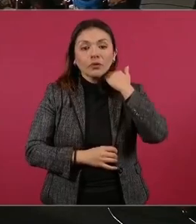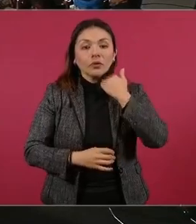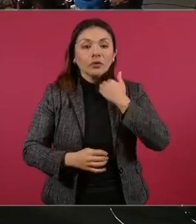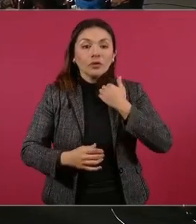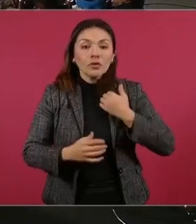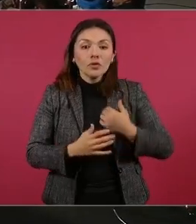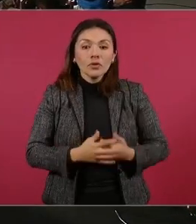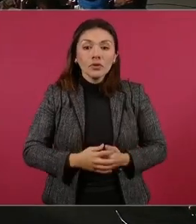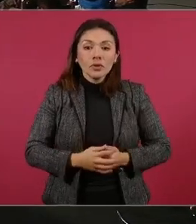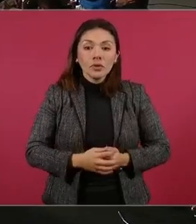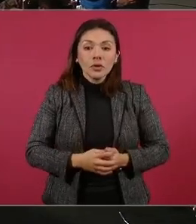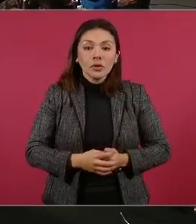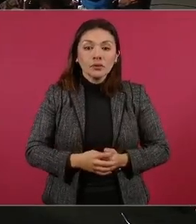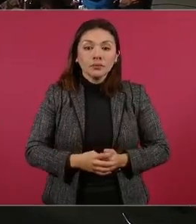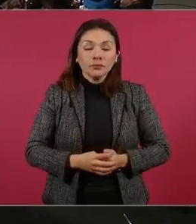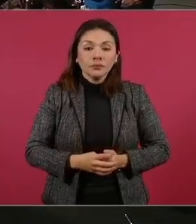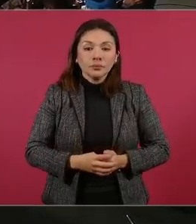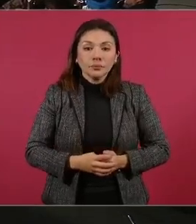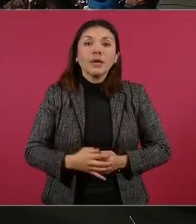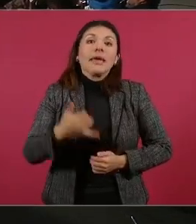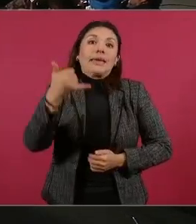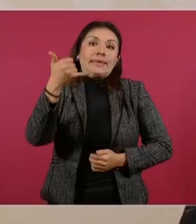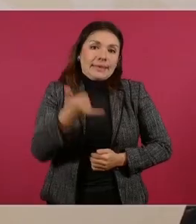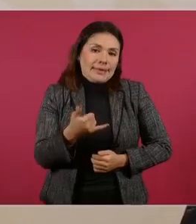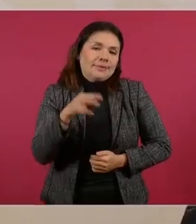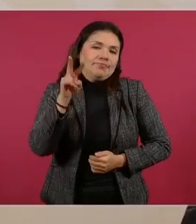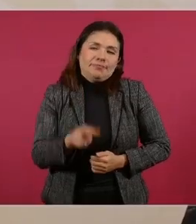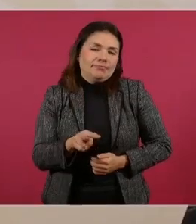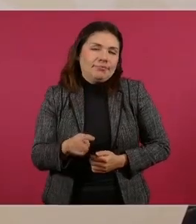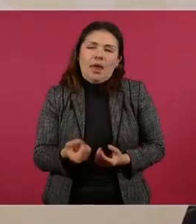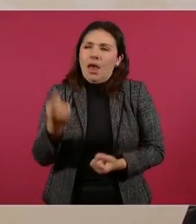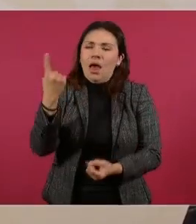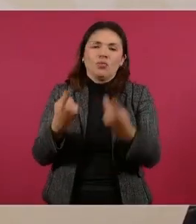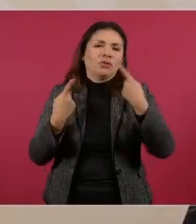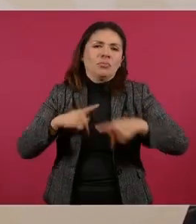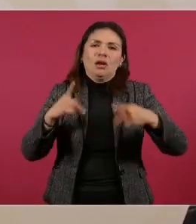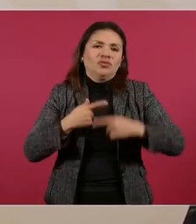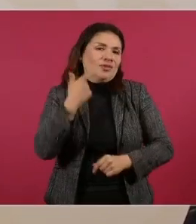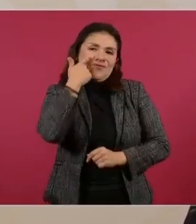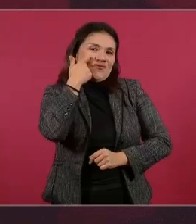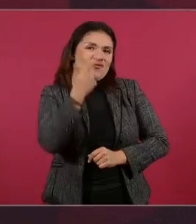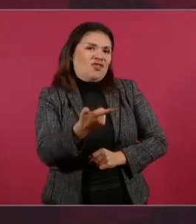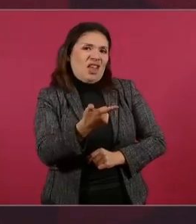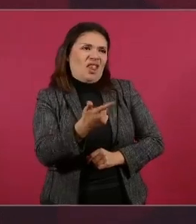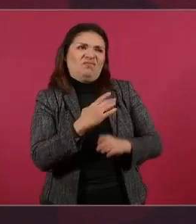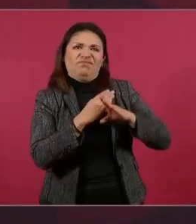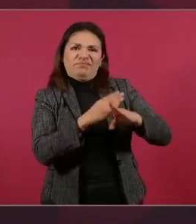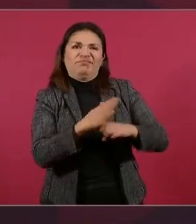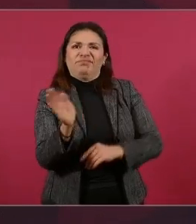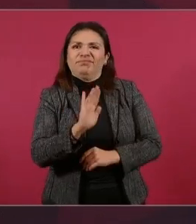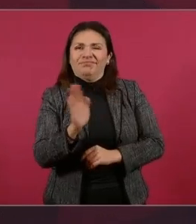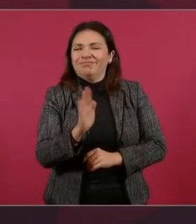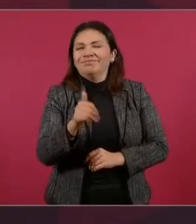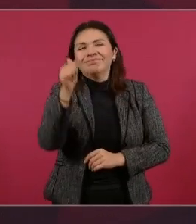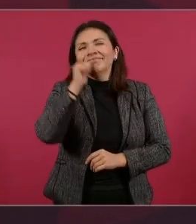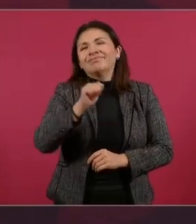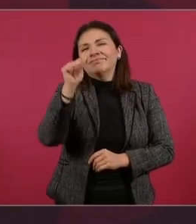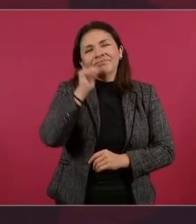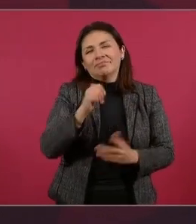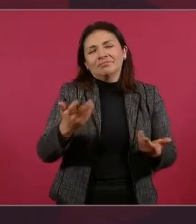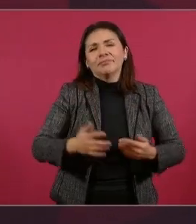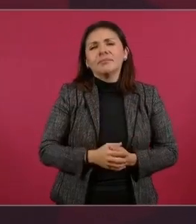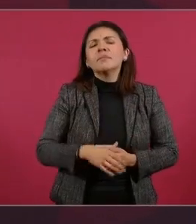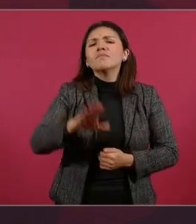y desde luego hay Quienes no quieren como todo